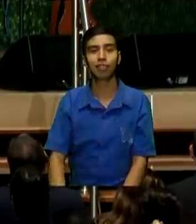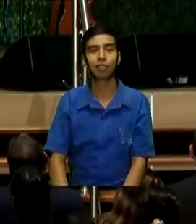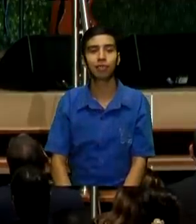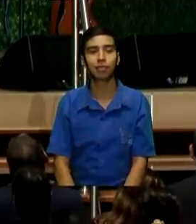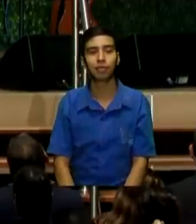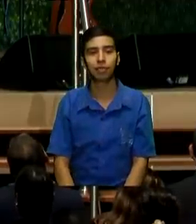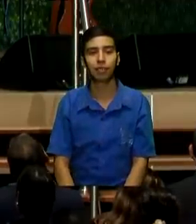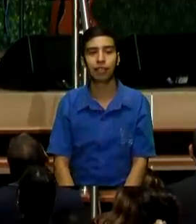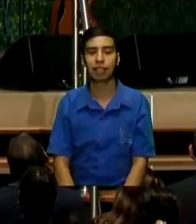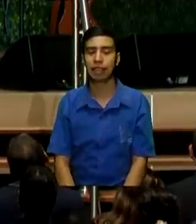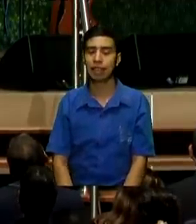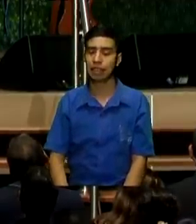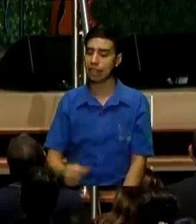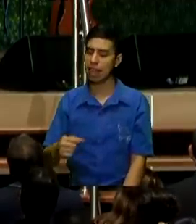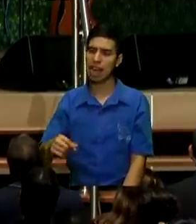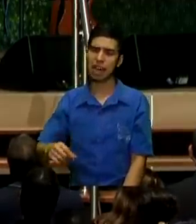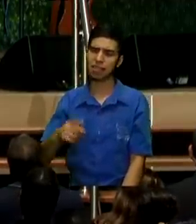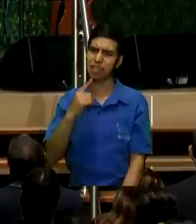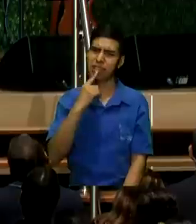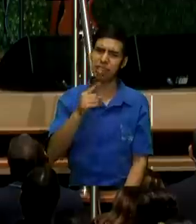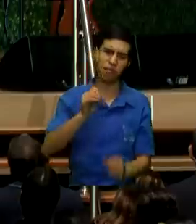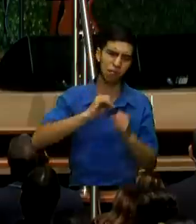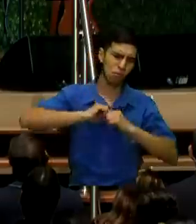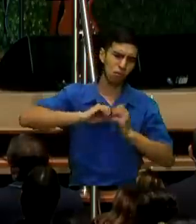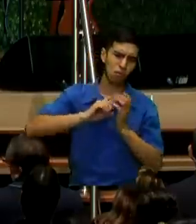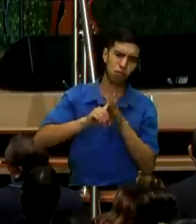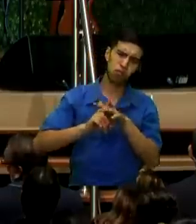a reprender y batallar y toda la cosa.